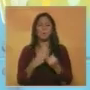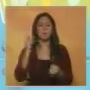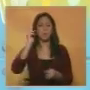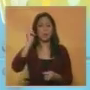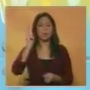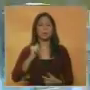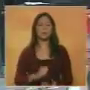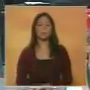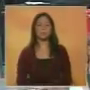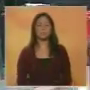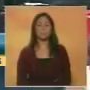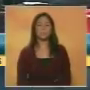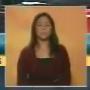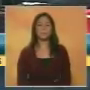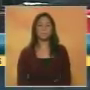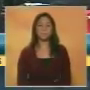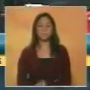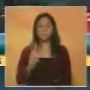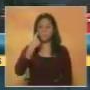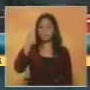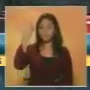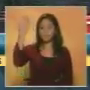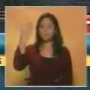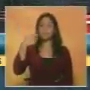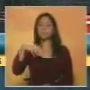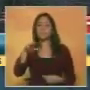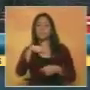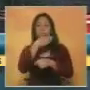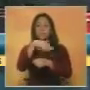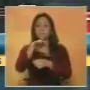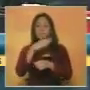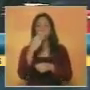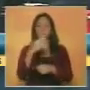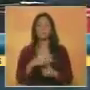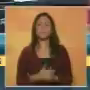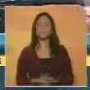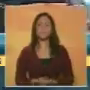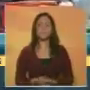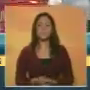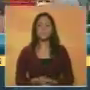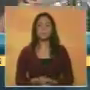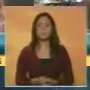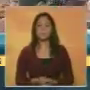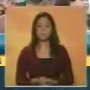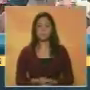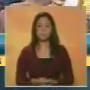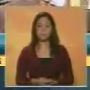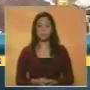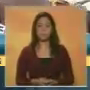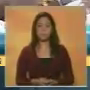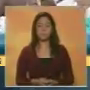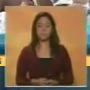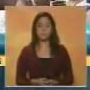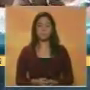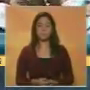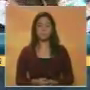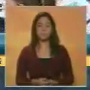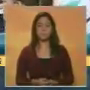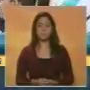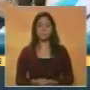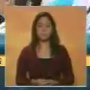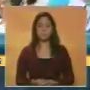radial. La cultura popular tiene amigos a montones, pero en ella se colean los